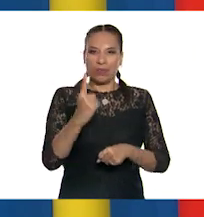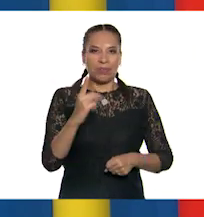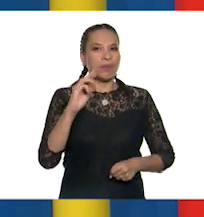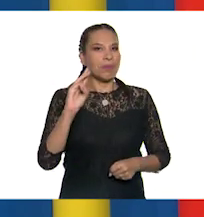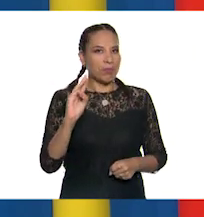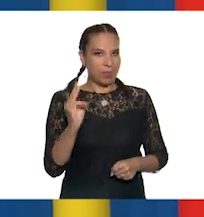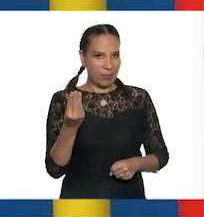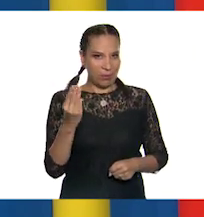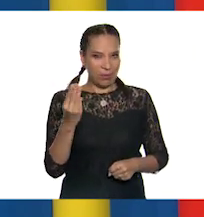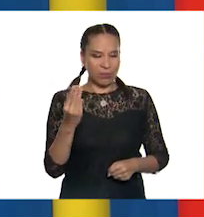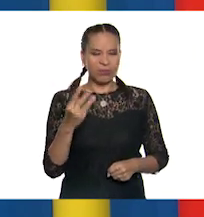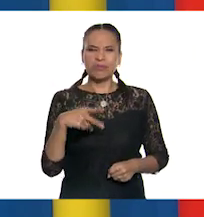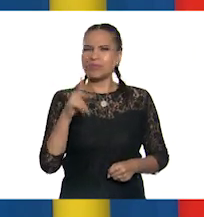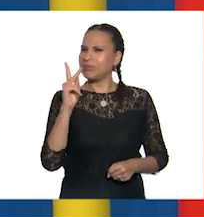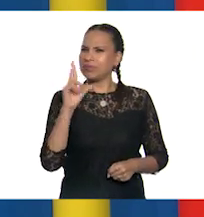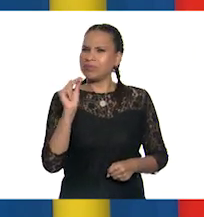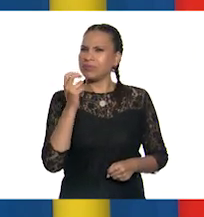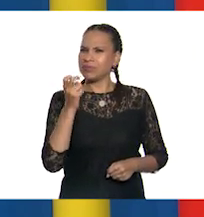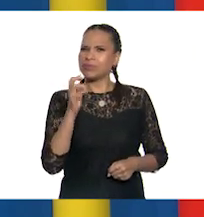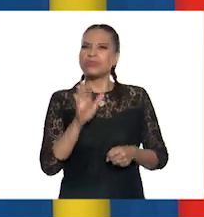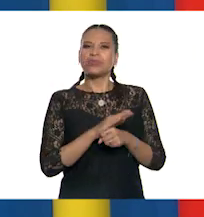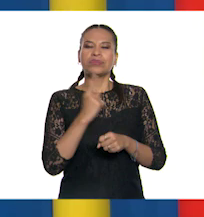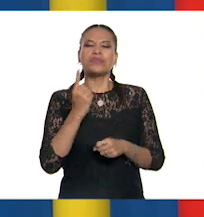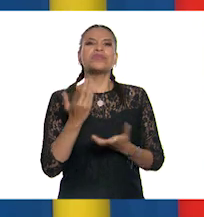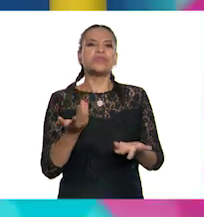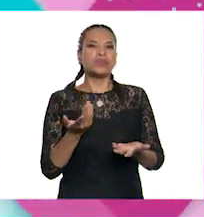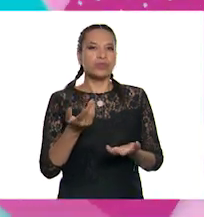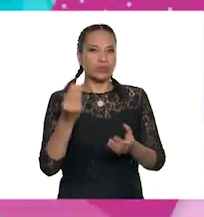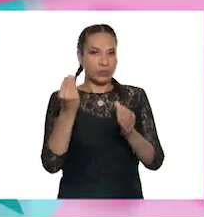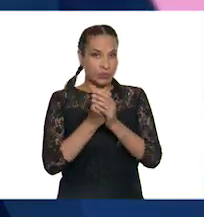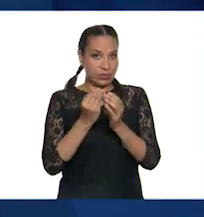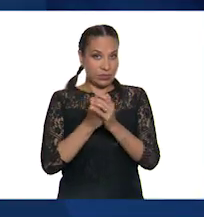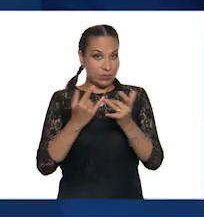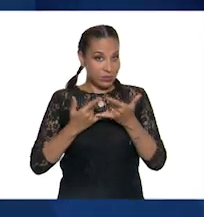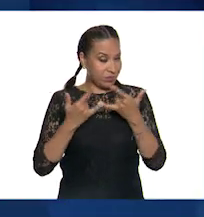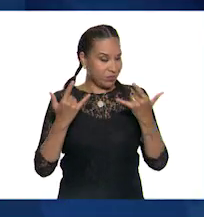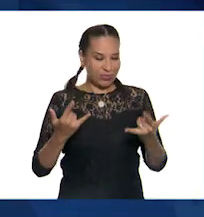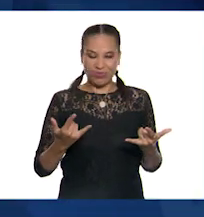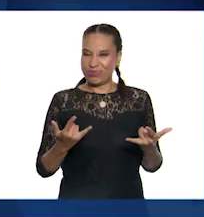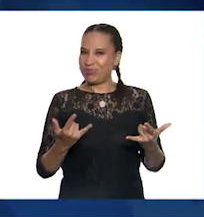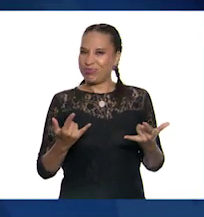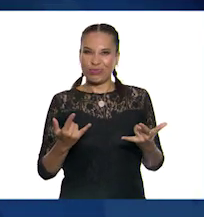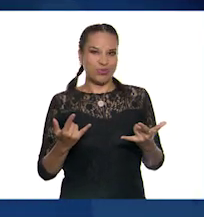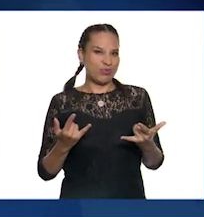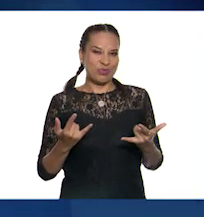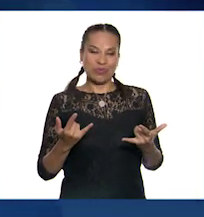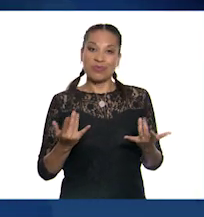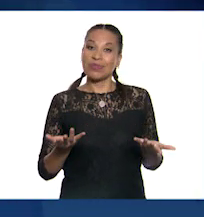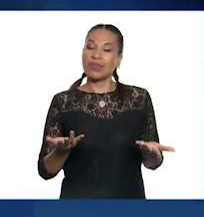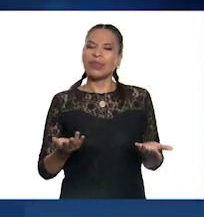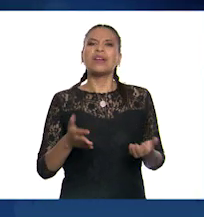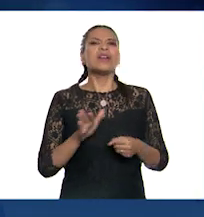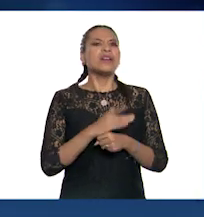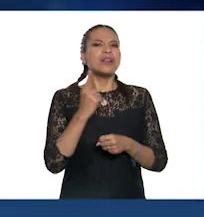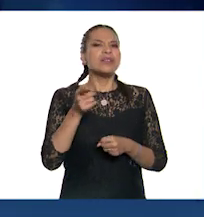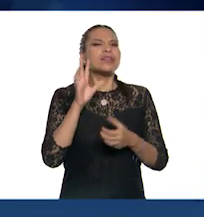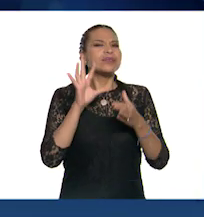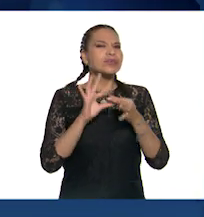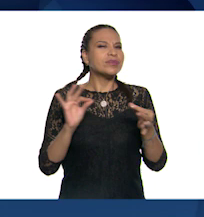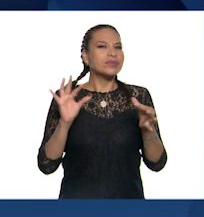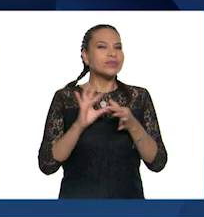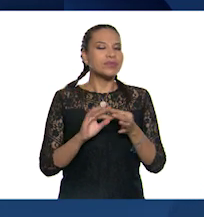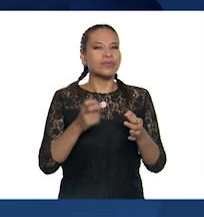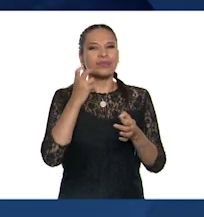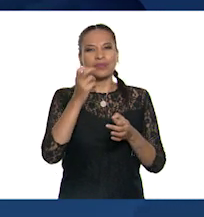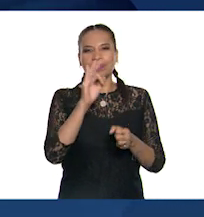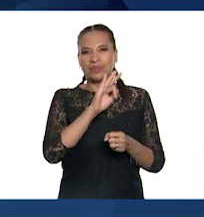mayo. Pero no precisamente porque sea una clase de historia, ¿eh? Exacto. Más bien abordaremos